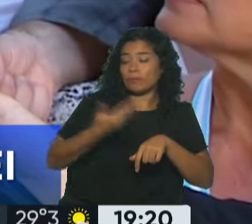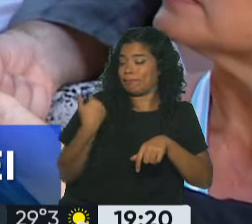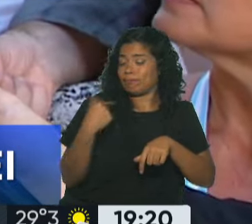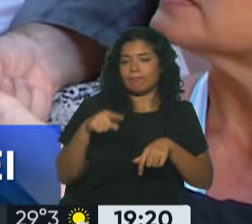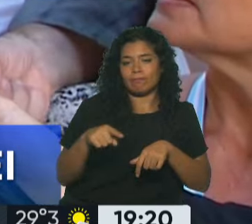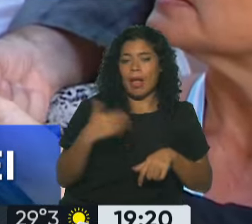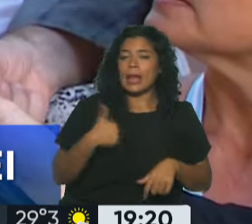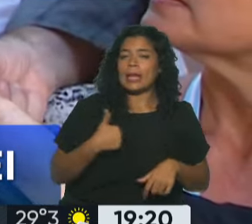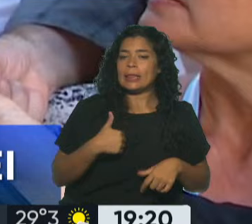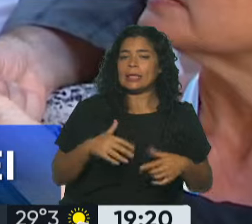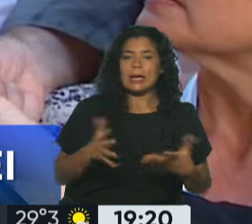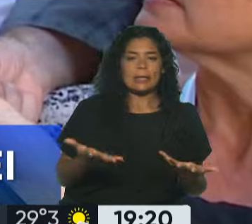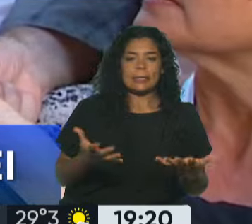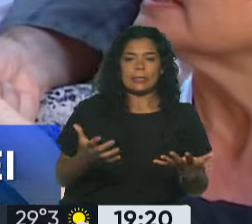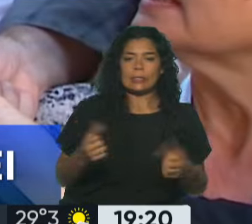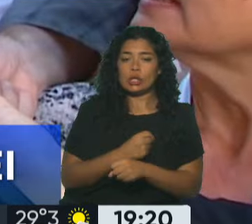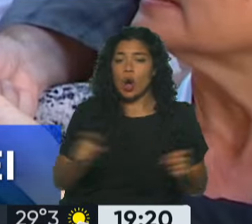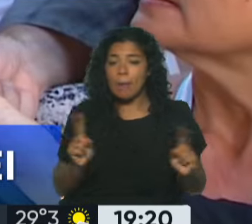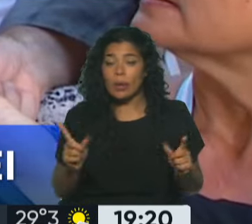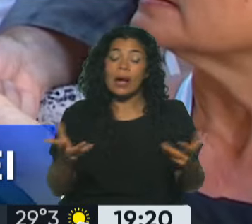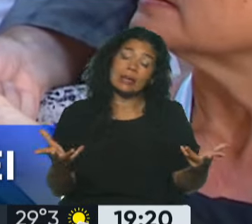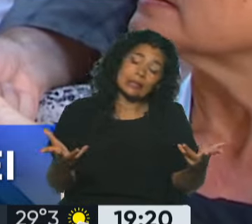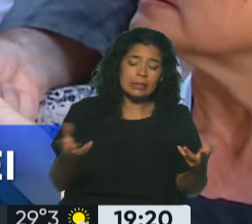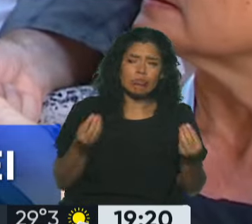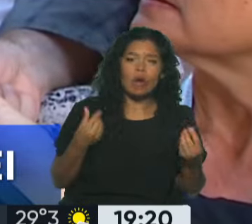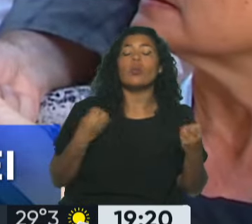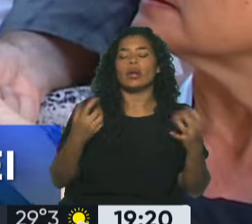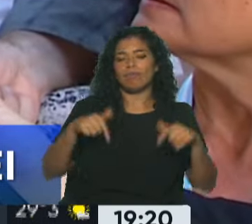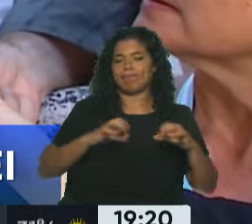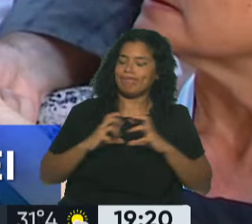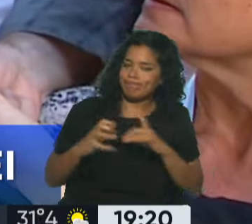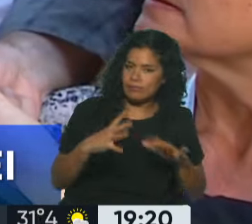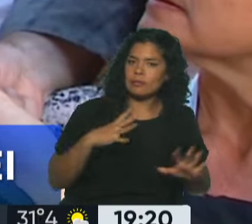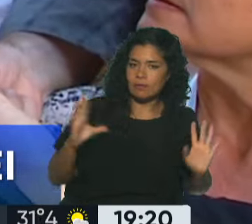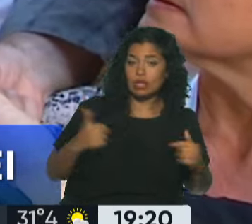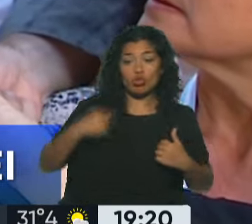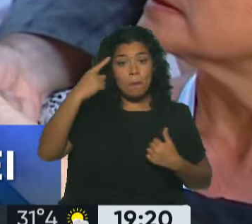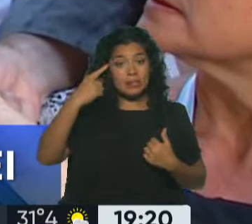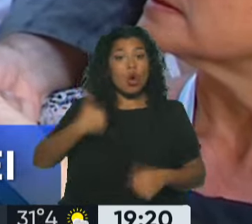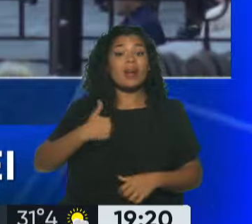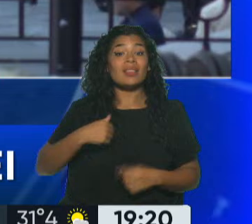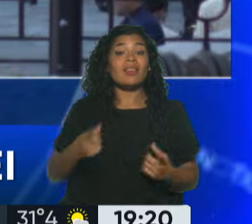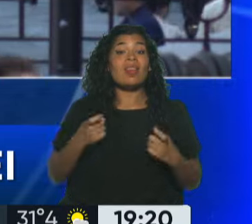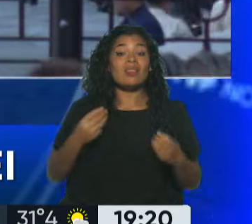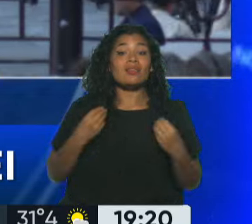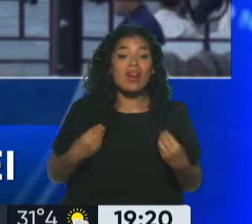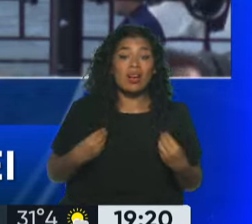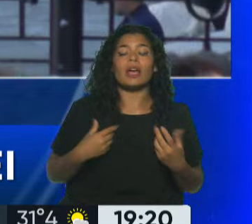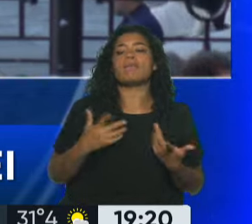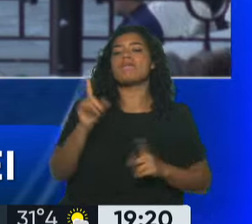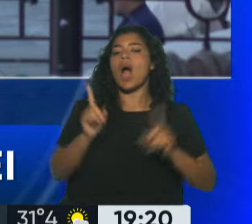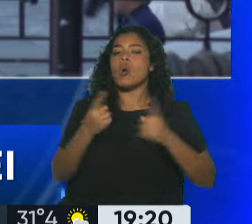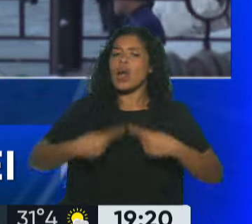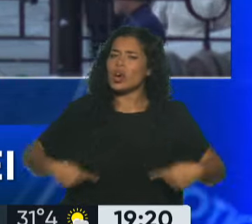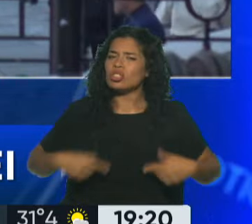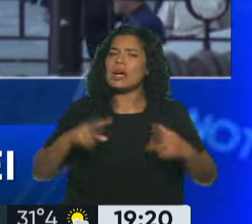que seguramente rediscutiremos gran parte de eso. Nosotros creemos que la Argentina necesita gran parte de las desregulaciones, de